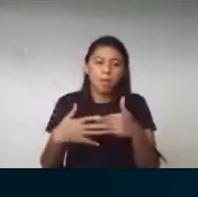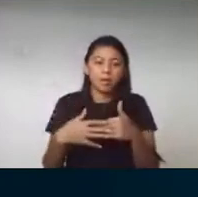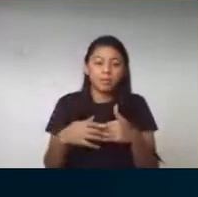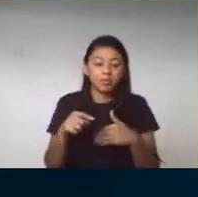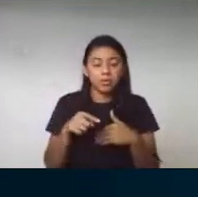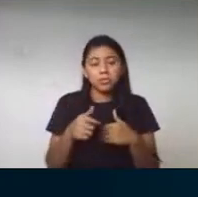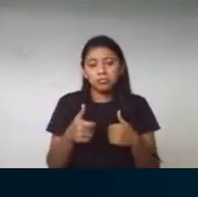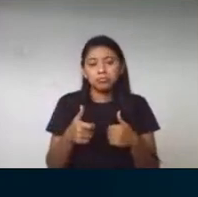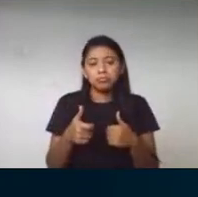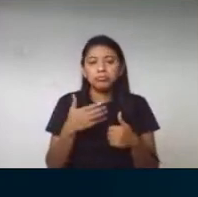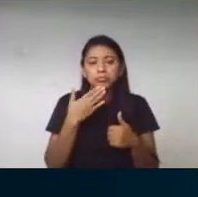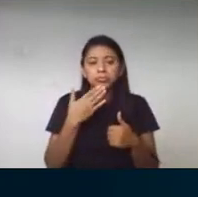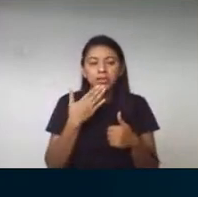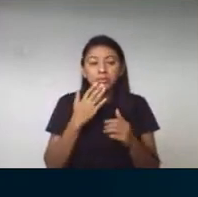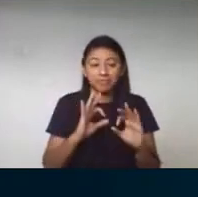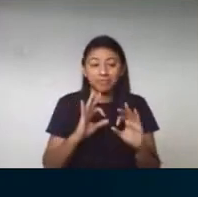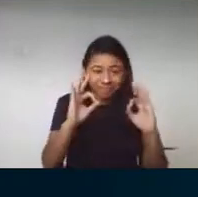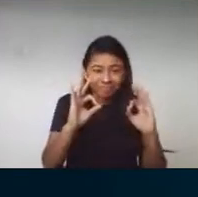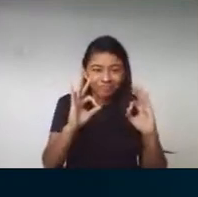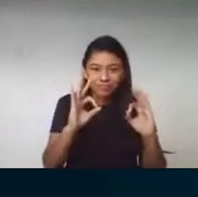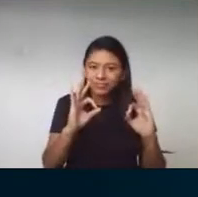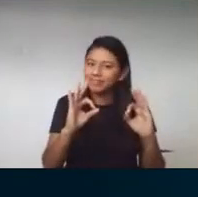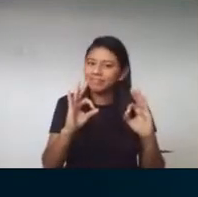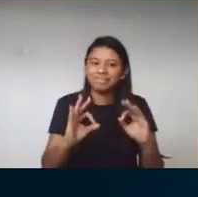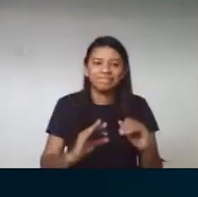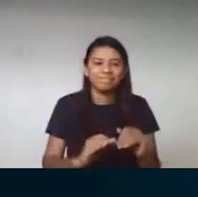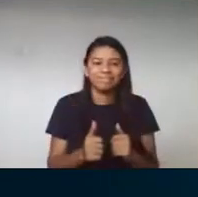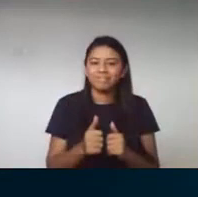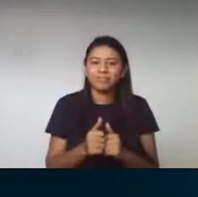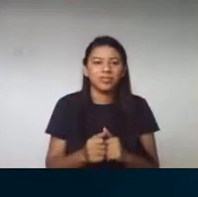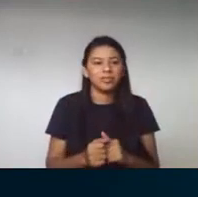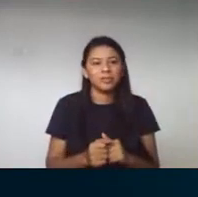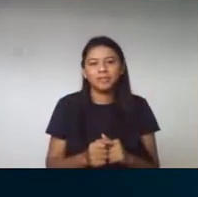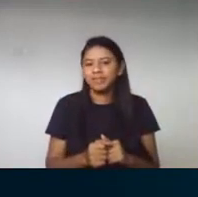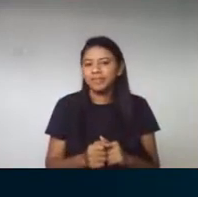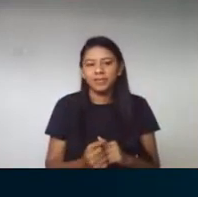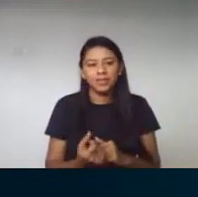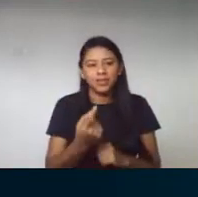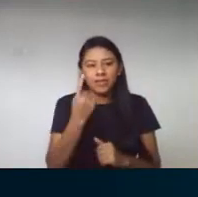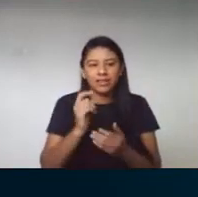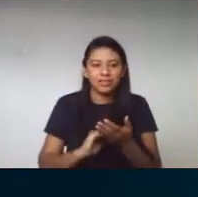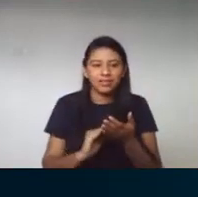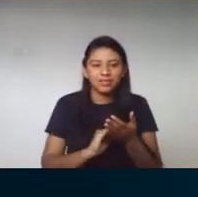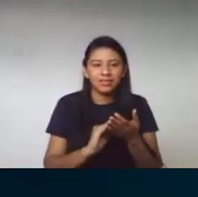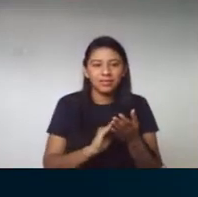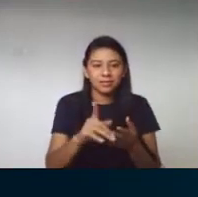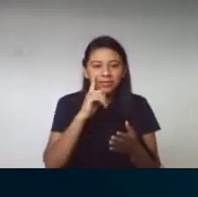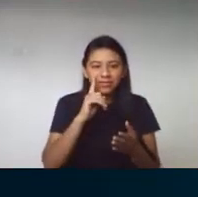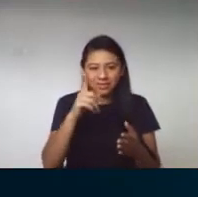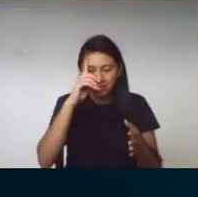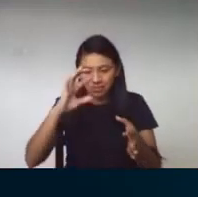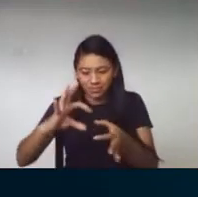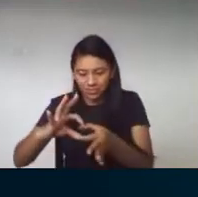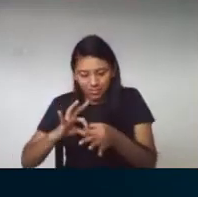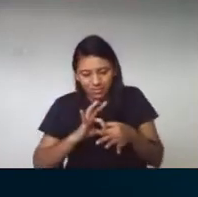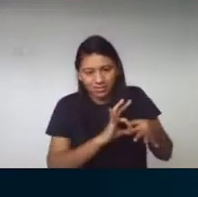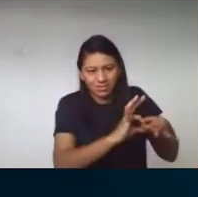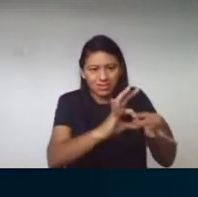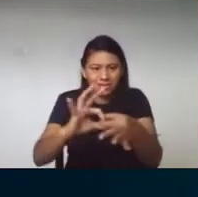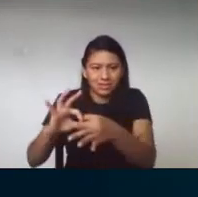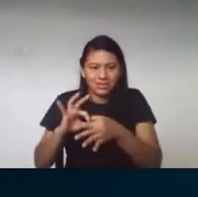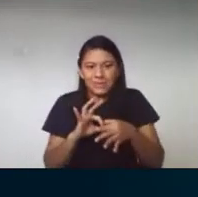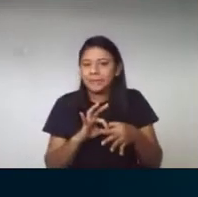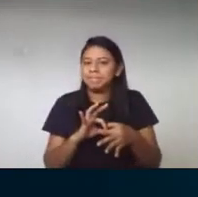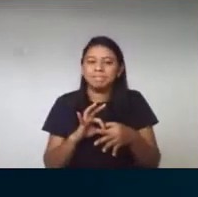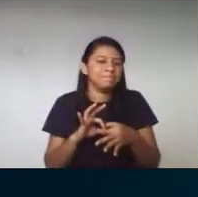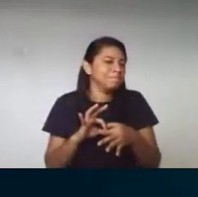razón? Porque hay un flujo o las unidades operan de manera heterogénea, no uniforme. Hay unas unidades que operan con mayor cantidad de flujo a